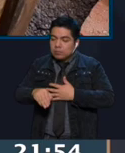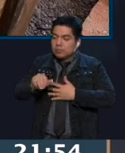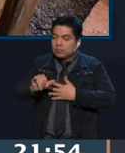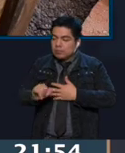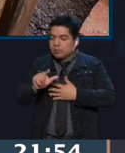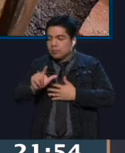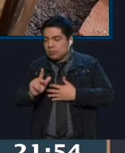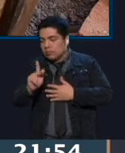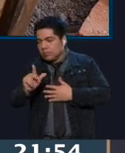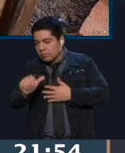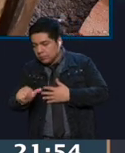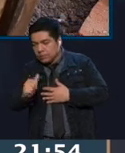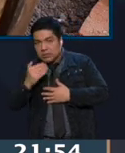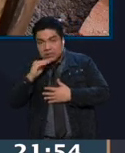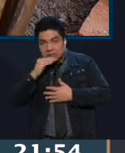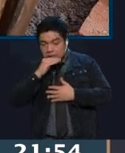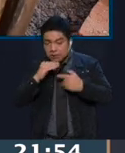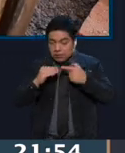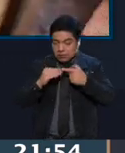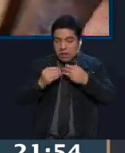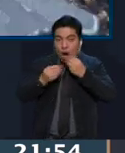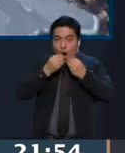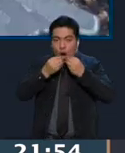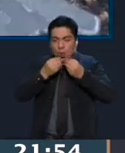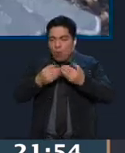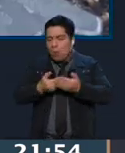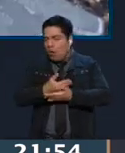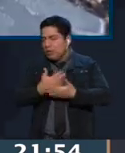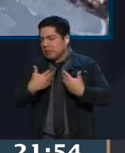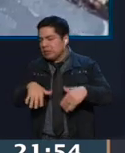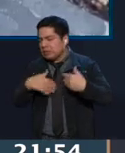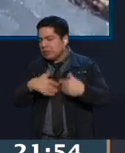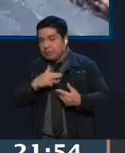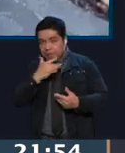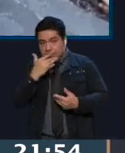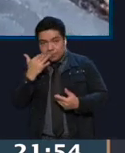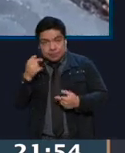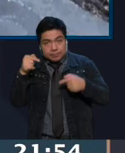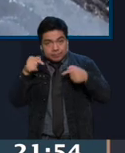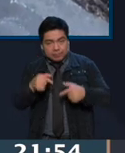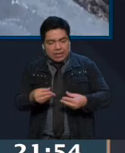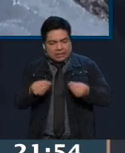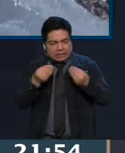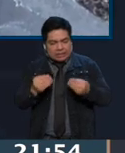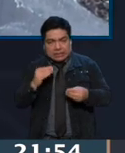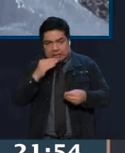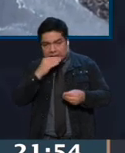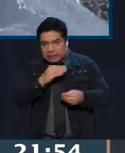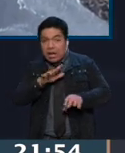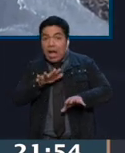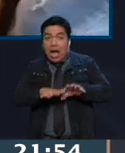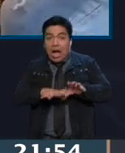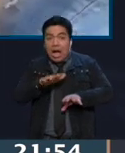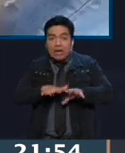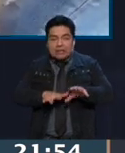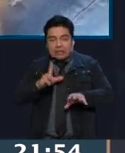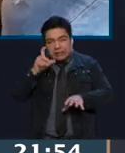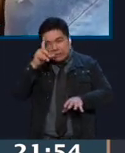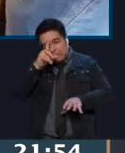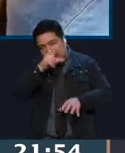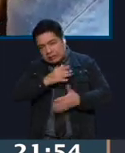consumir maíces nativos deliciosos, que, aunque es una paradoja, que en esta ciudad que se produce tanto maíz, a veces es difícil acceder a ellos,